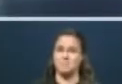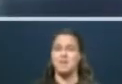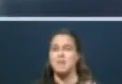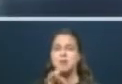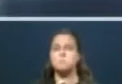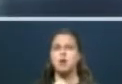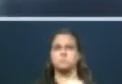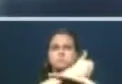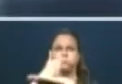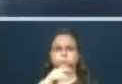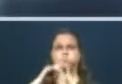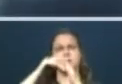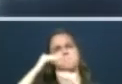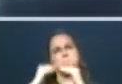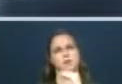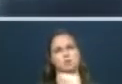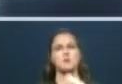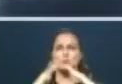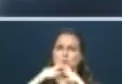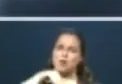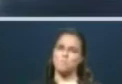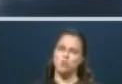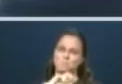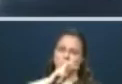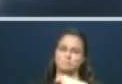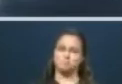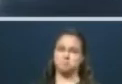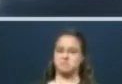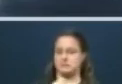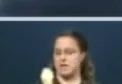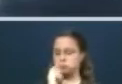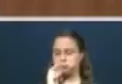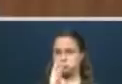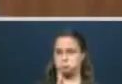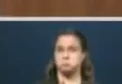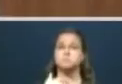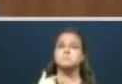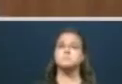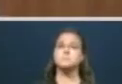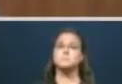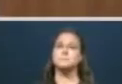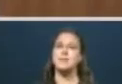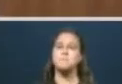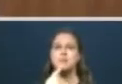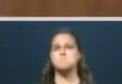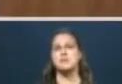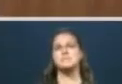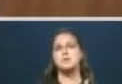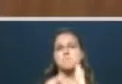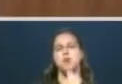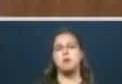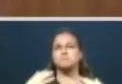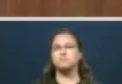los altos cargos y la reestructuración de nuestras instituciones propias llevadas a cabo en estos años se suma el plan de racionalización del gasto